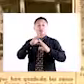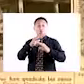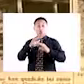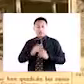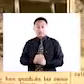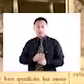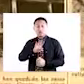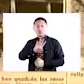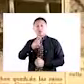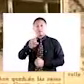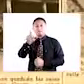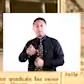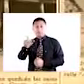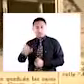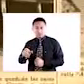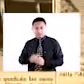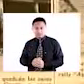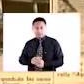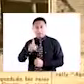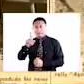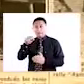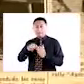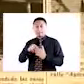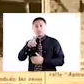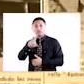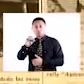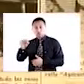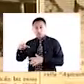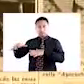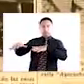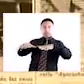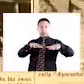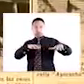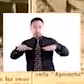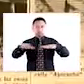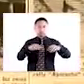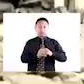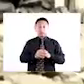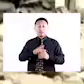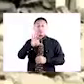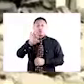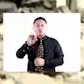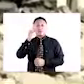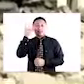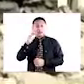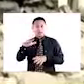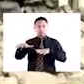En la ciudad de Guaranda, las víctimas fueron 46 personas. Se registraron 1.200 sismos en 90 días.